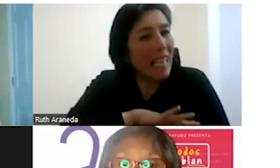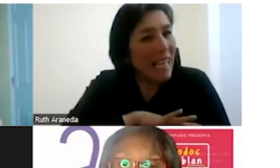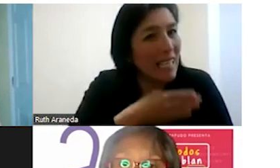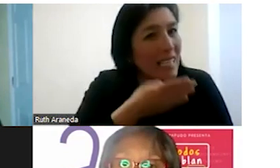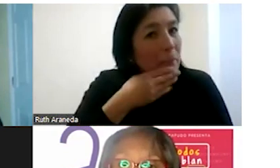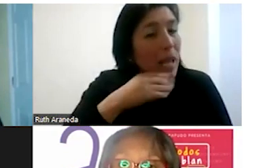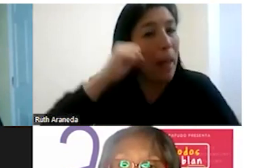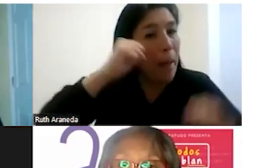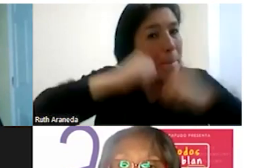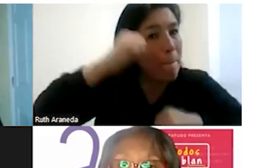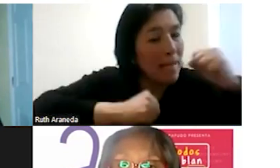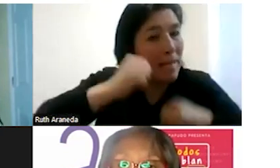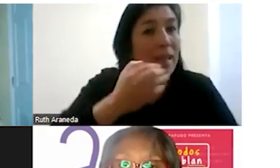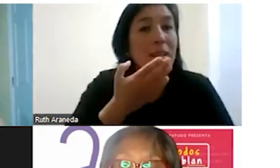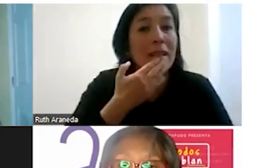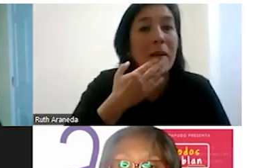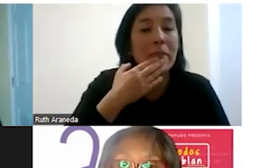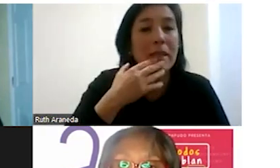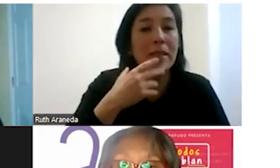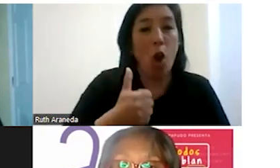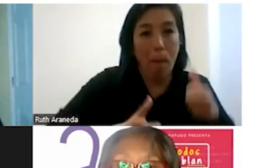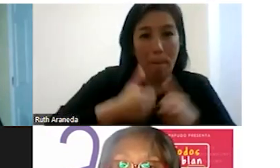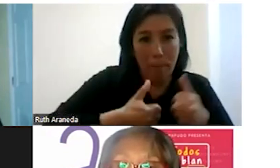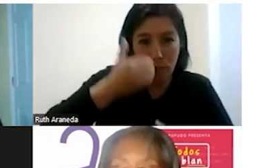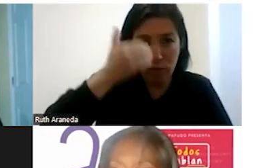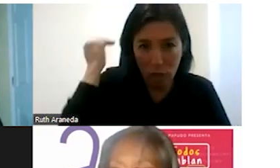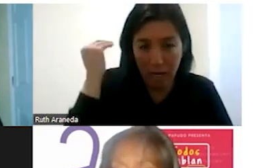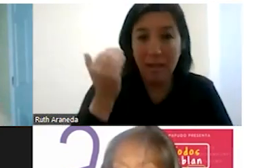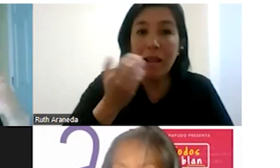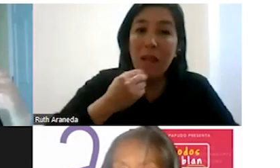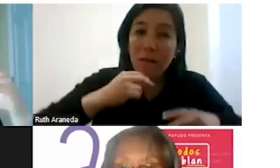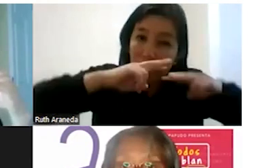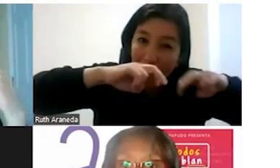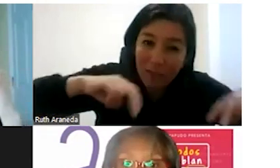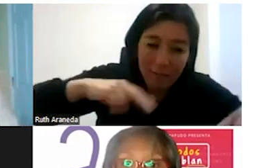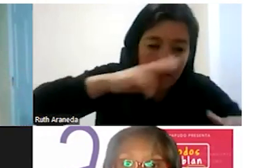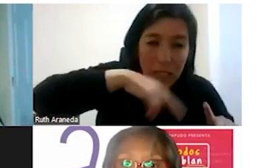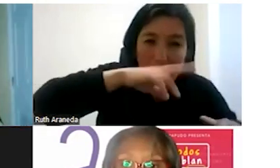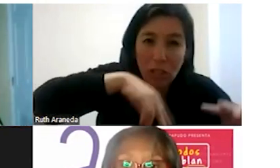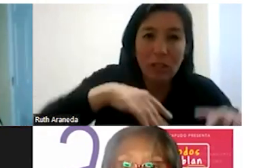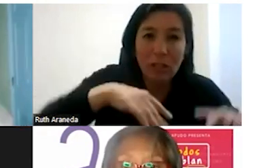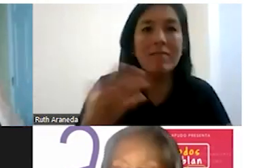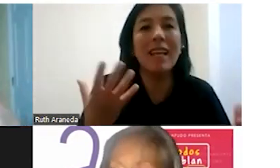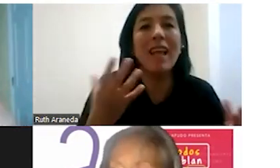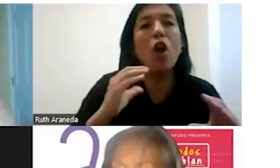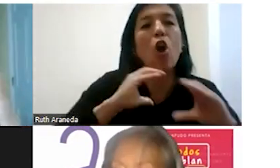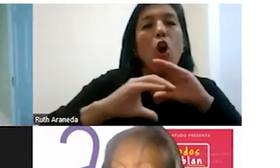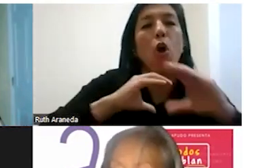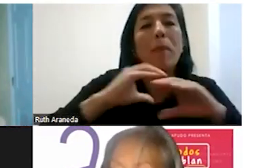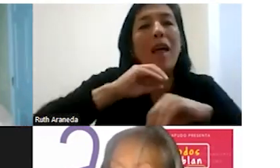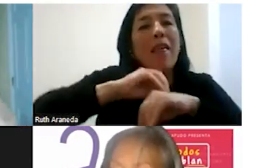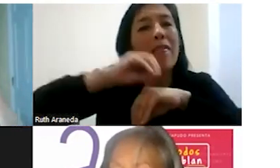nuestra disciplina de la antropología física y de la arqueología de comunicar. Esto en